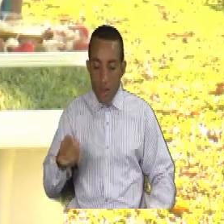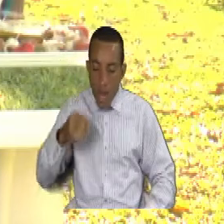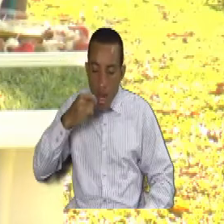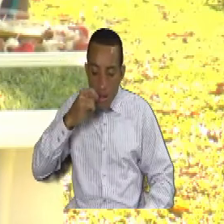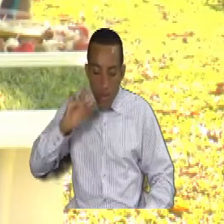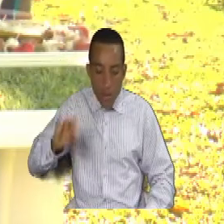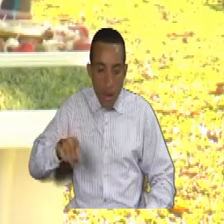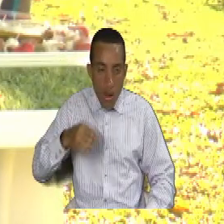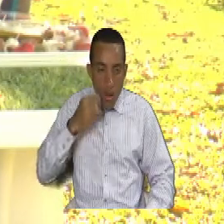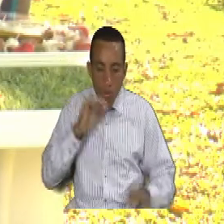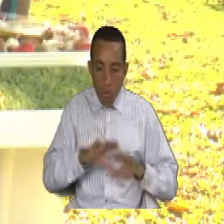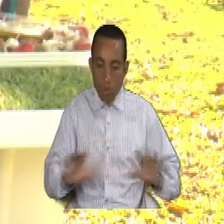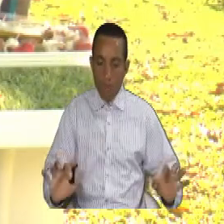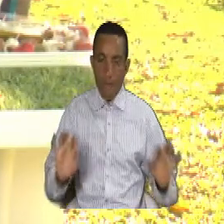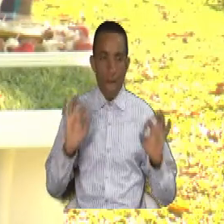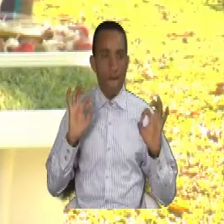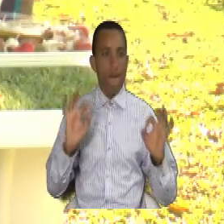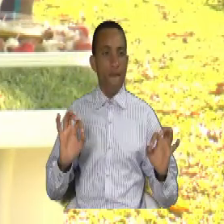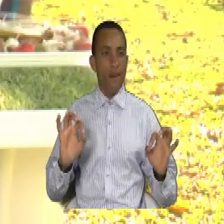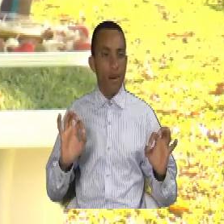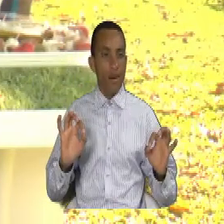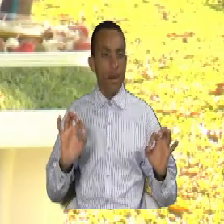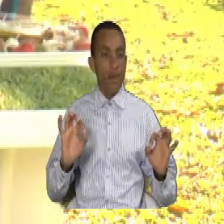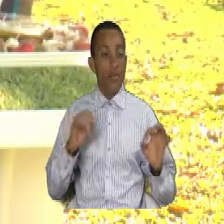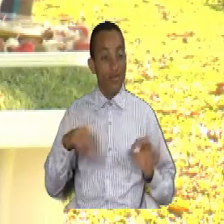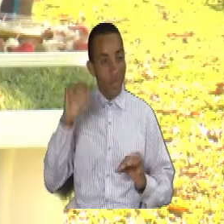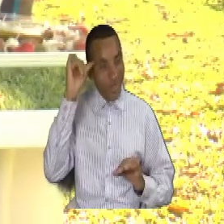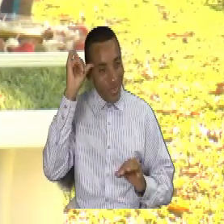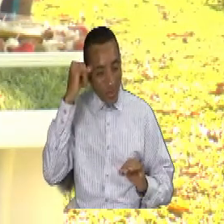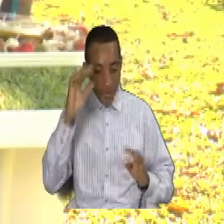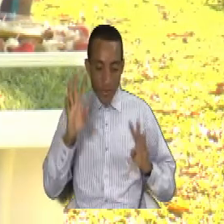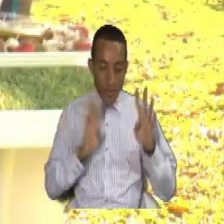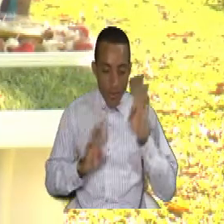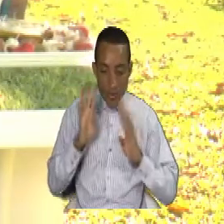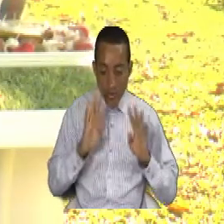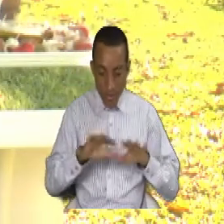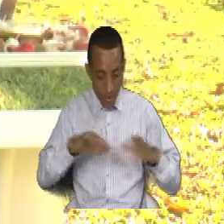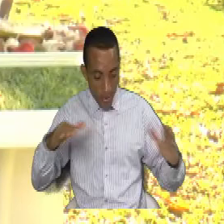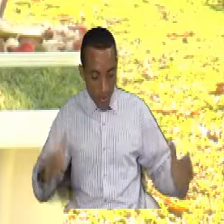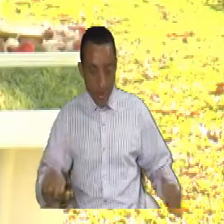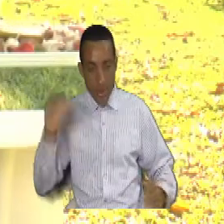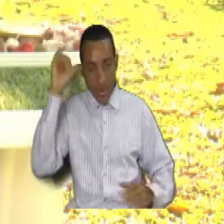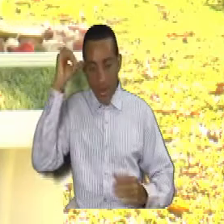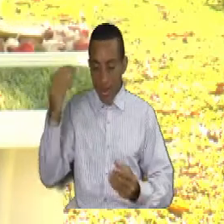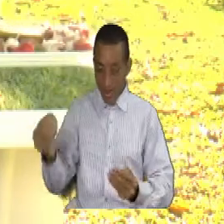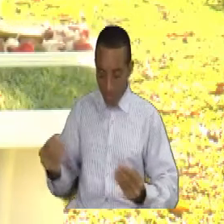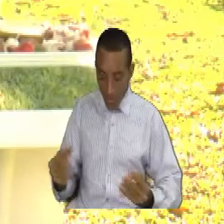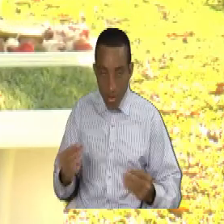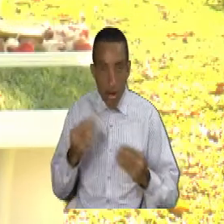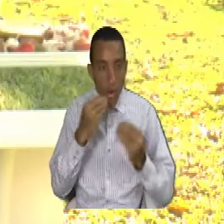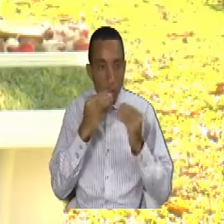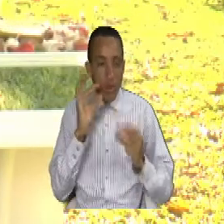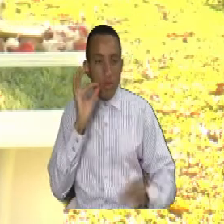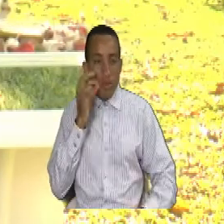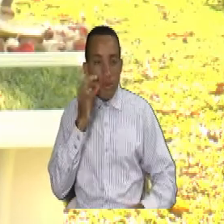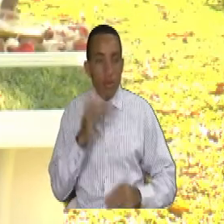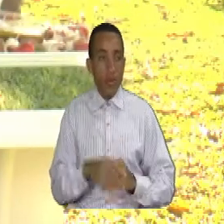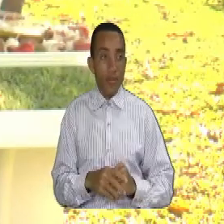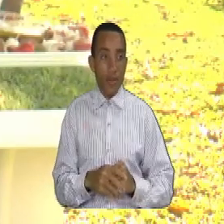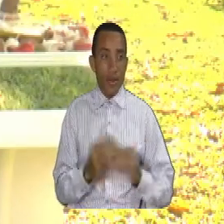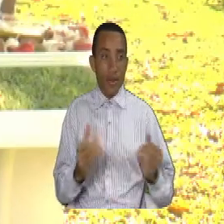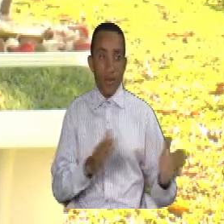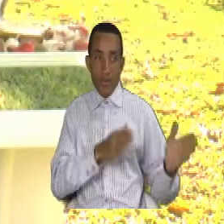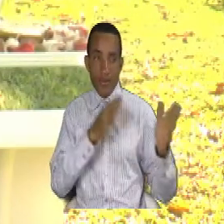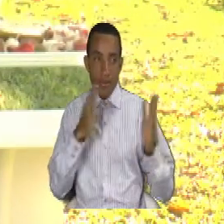y algo más. Recuerde que ellos fueron los que nos decoraron nuestras mesas, los que nos trajeron nuestros pasabocas, pero nosotros no nos podemos ir a nuestra